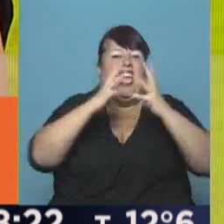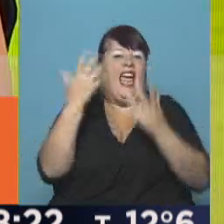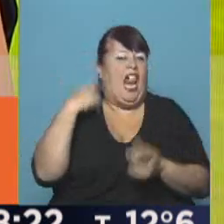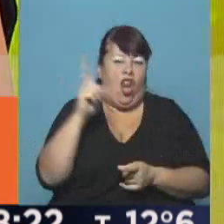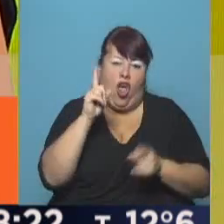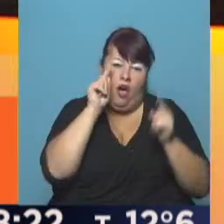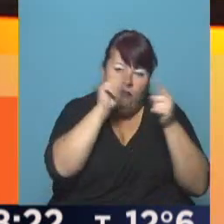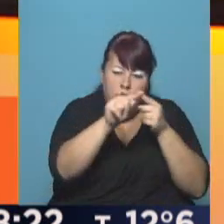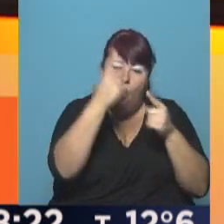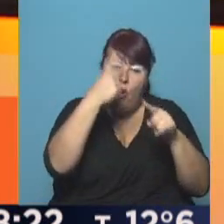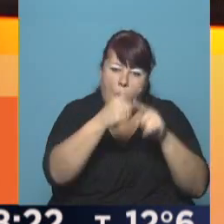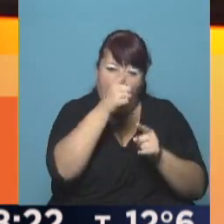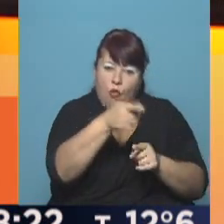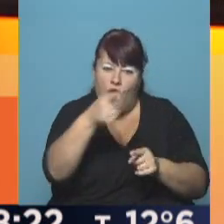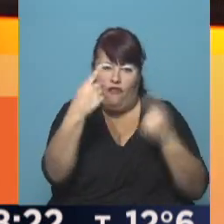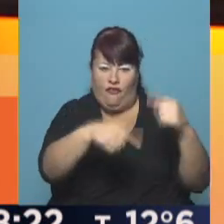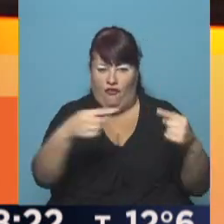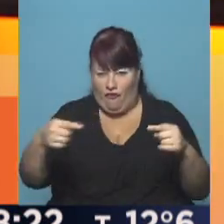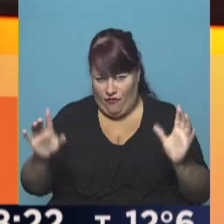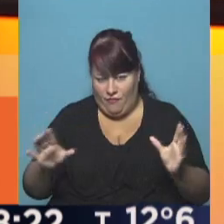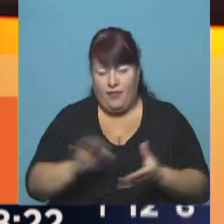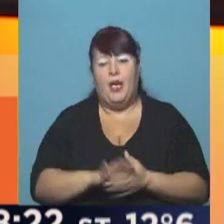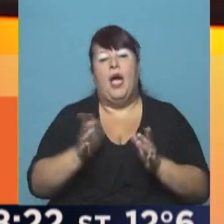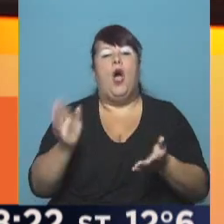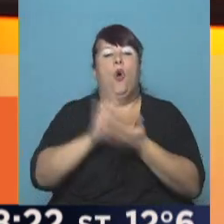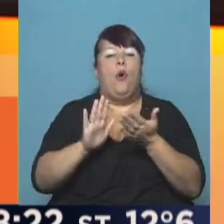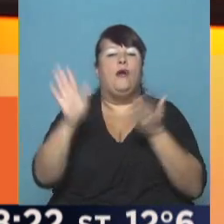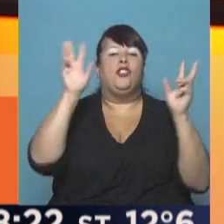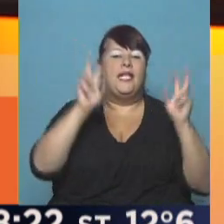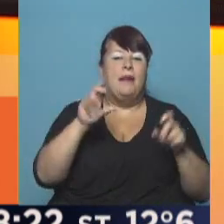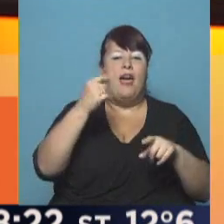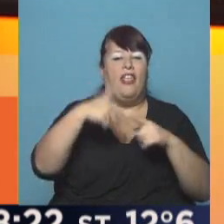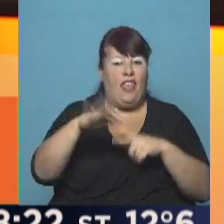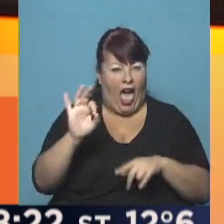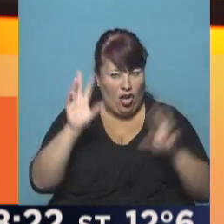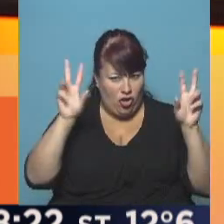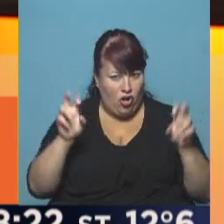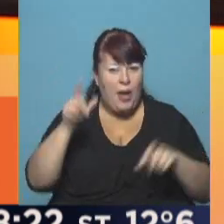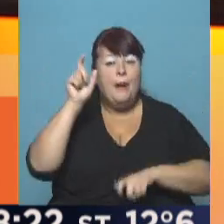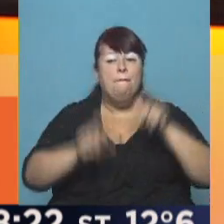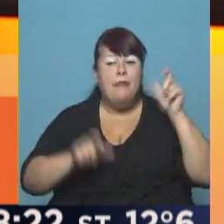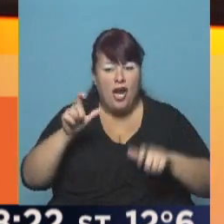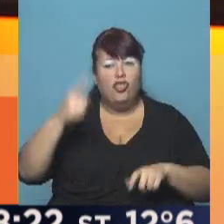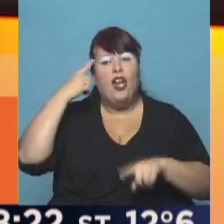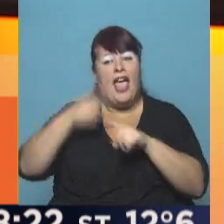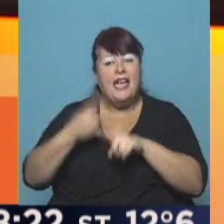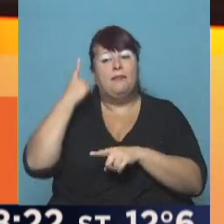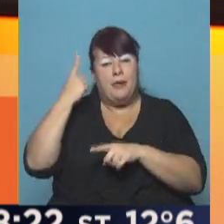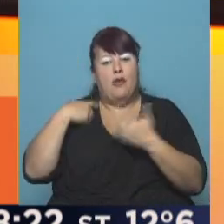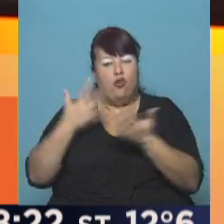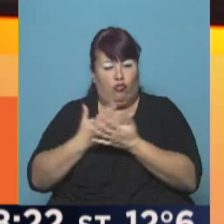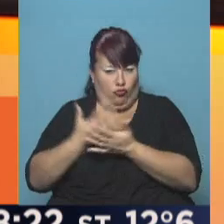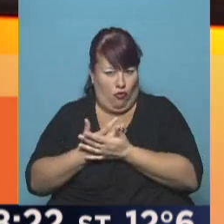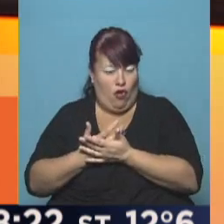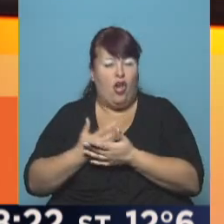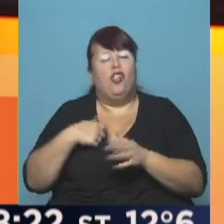Tenemos que ir a ver cada caso en sí mismo. Ahora, volviendo a la cuestión del daño, son personas que han sido previamente dañadas.